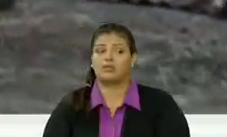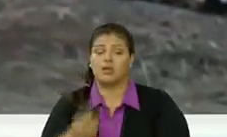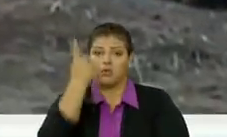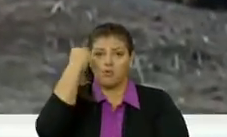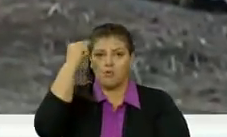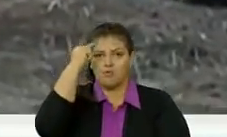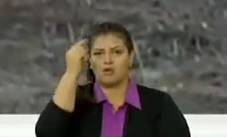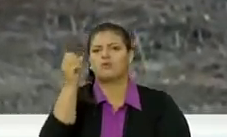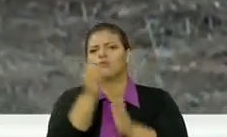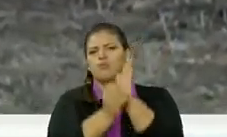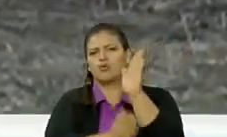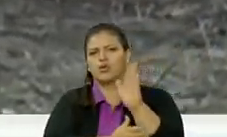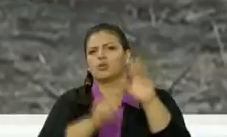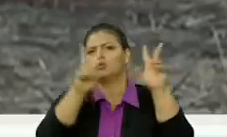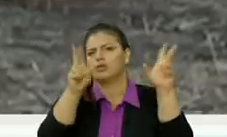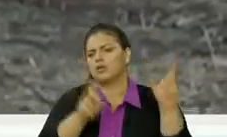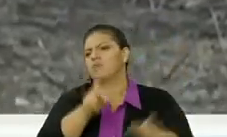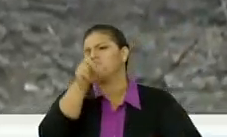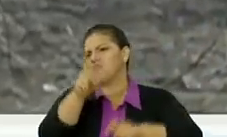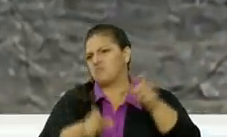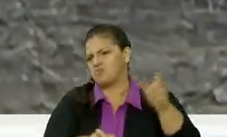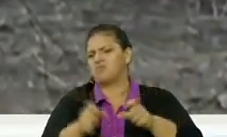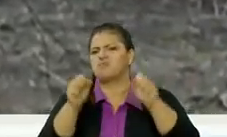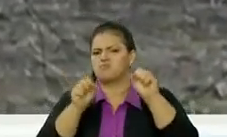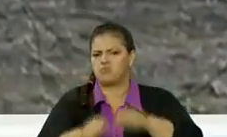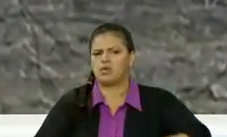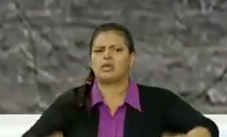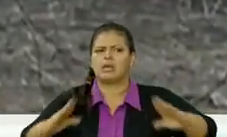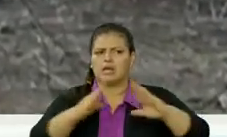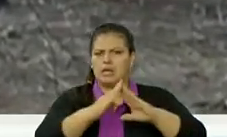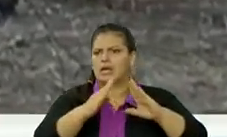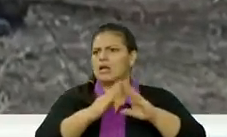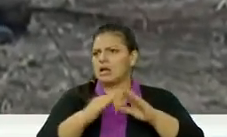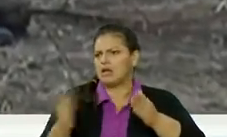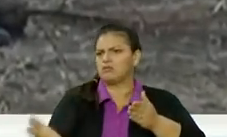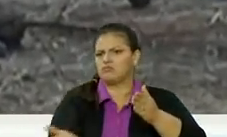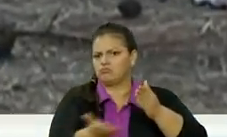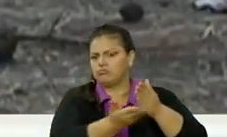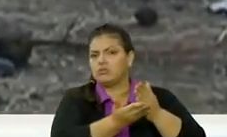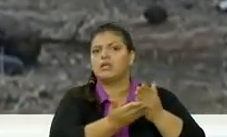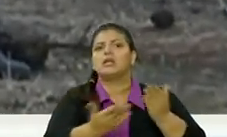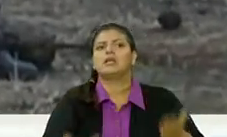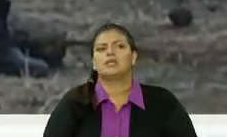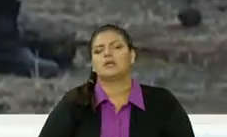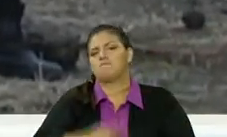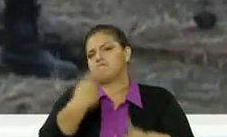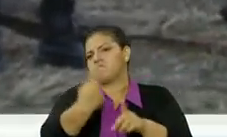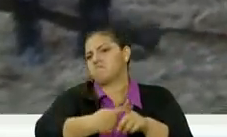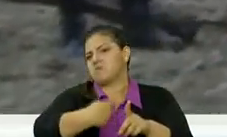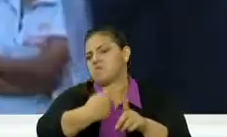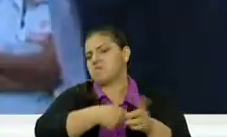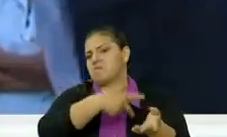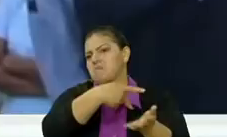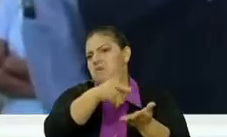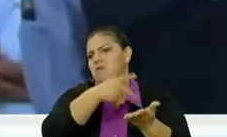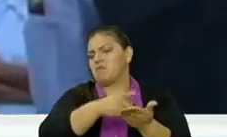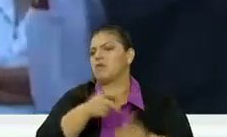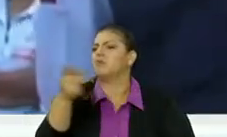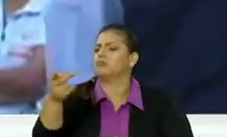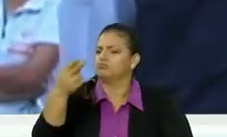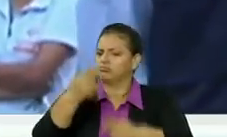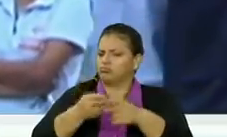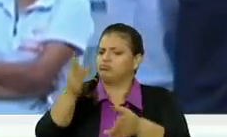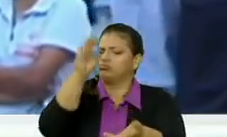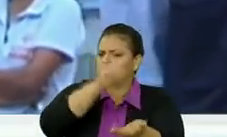que ellos puedan postularse y en ese sentido puedan tener acceso a un plan habitacional como lo estipula la ley, ¿no? La Secretaría